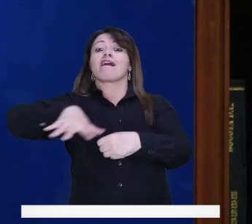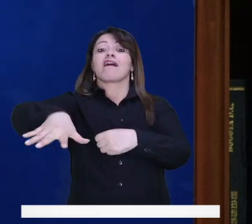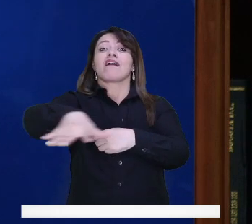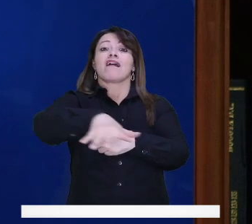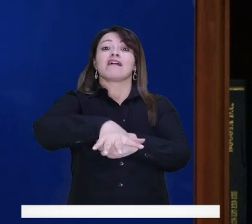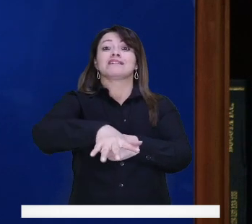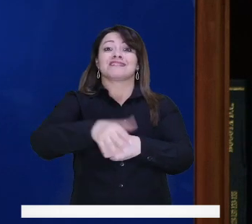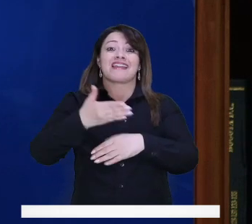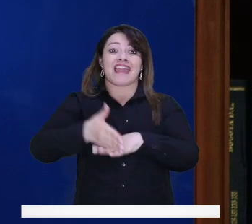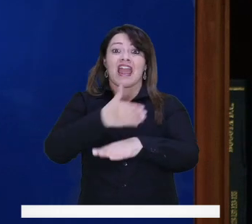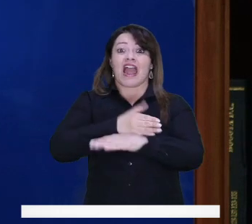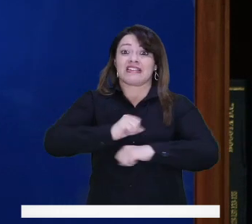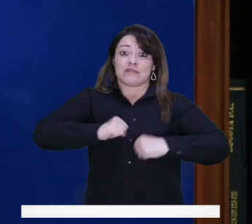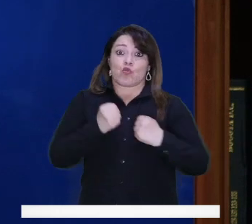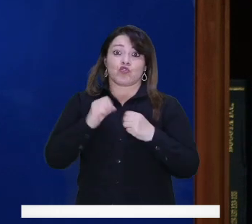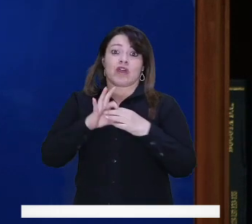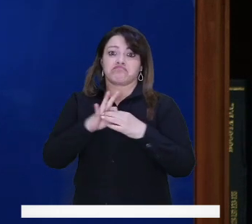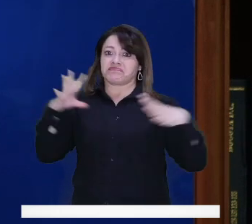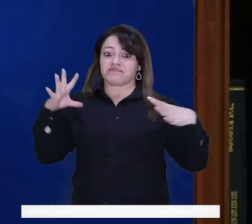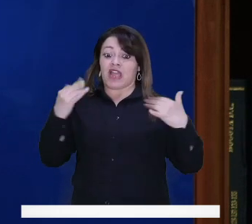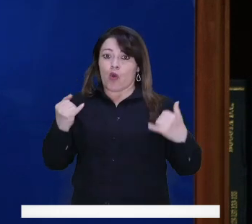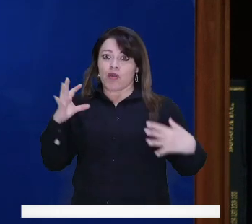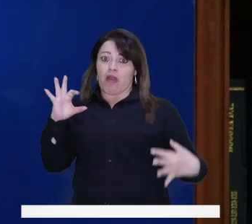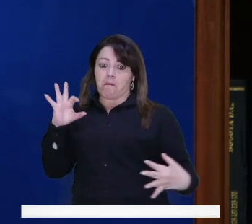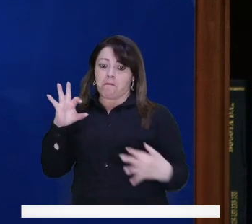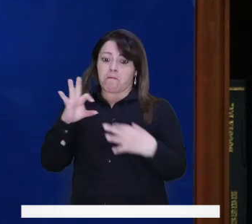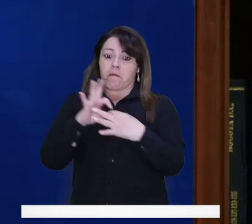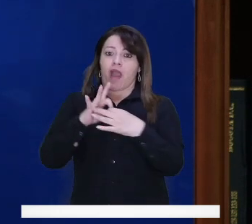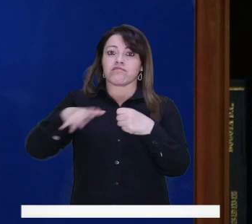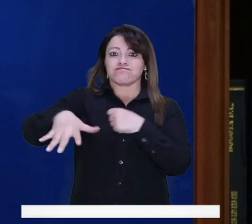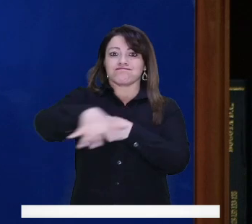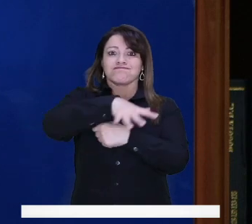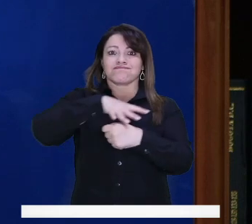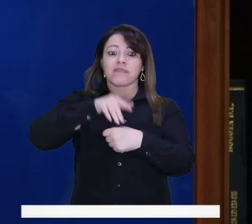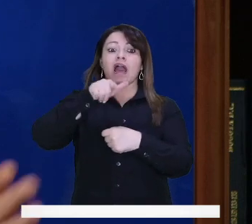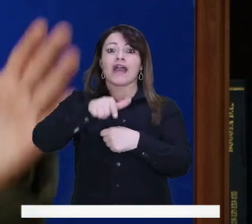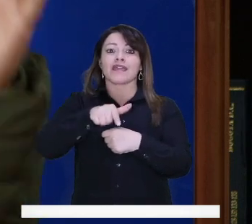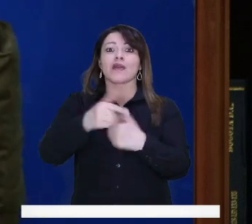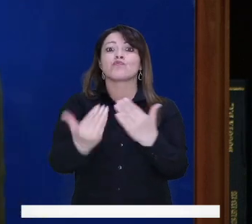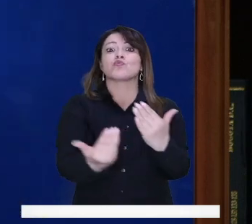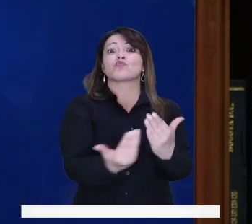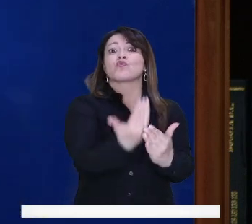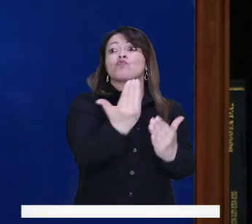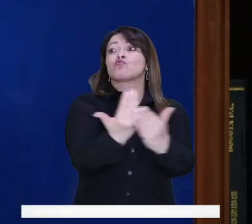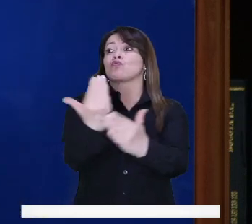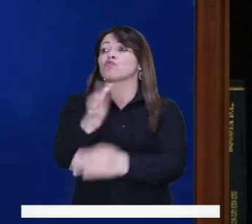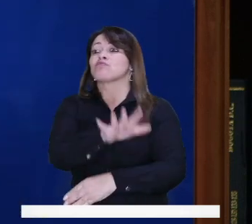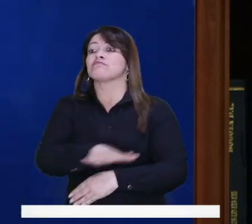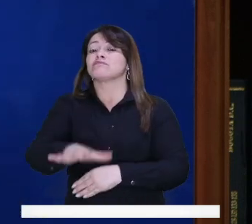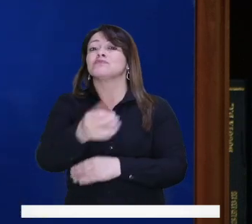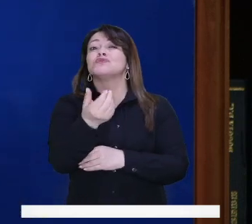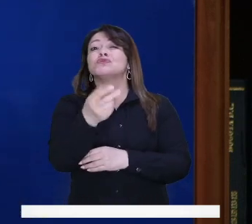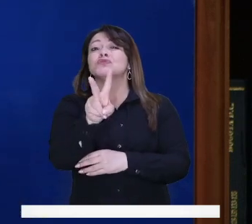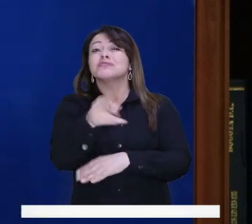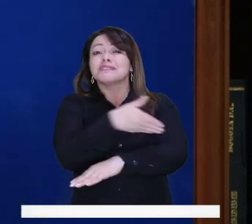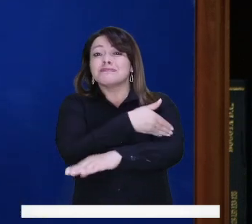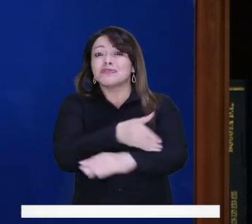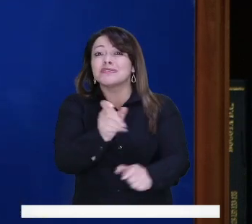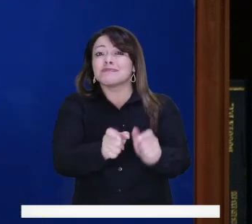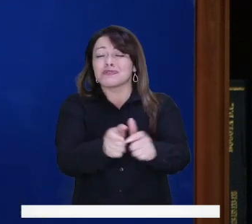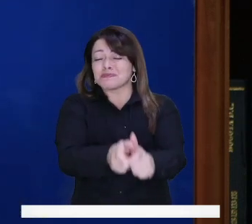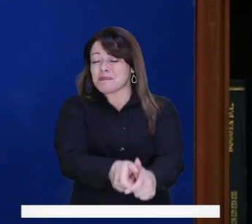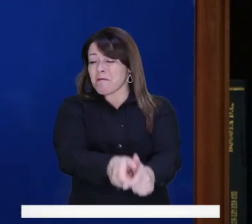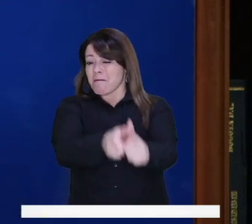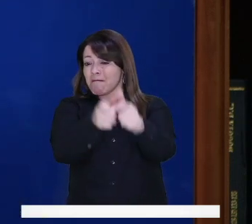escenario con la decisión que se tomó a propósito de región metropolitana para construir un nuevo asentamiento humano, 12 millones de personas más,